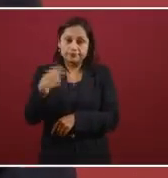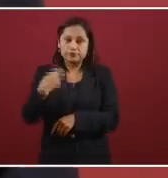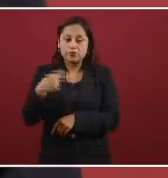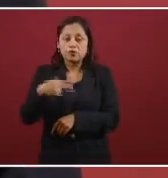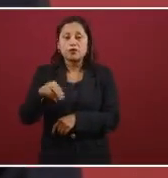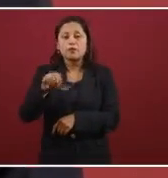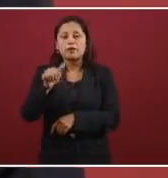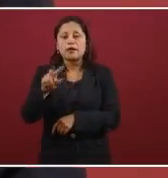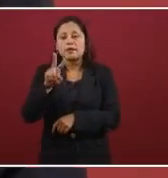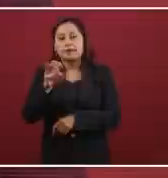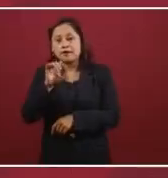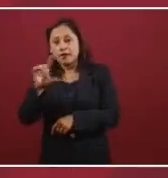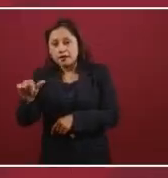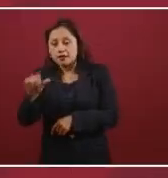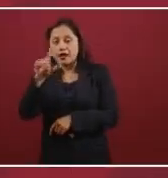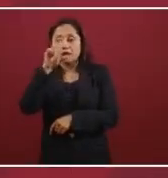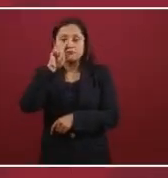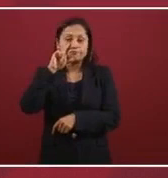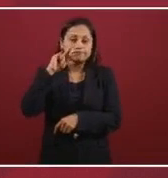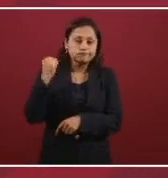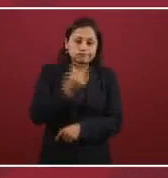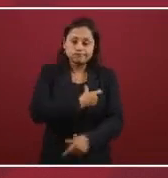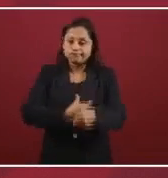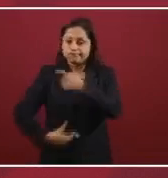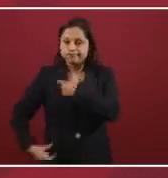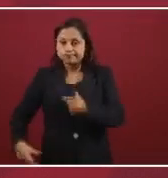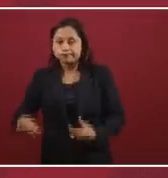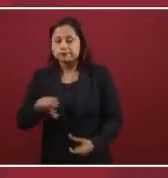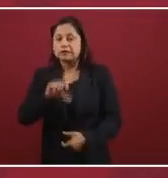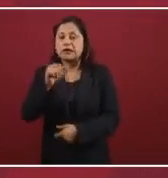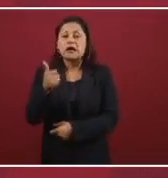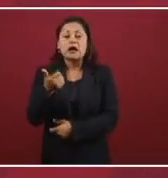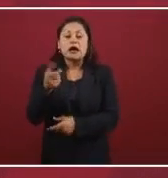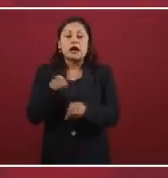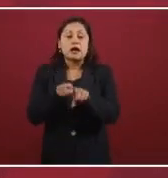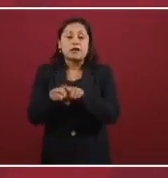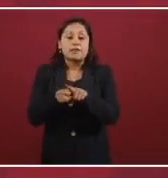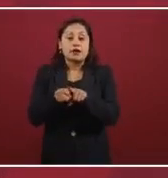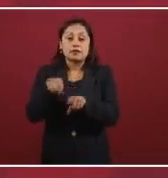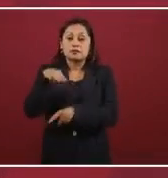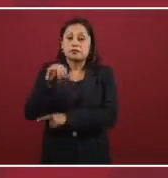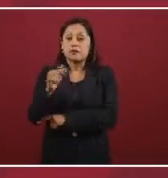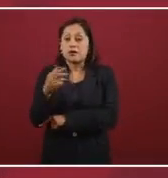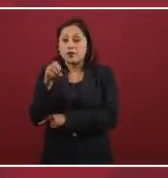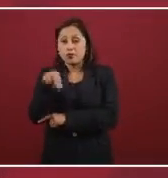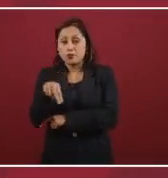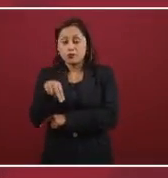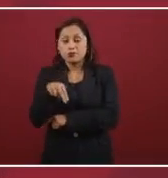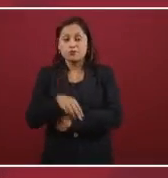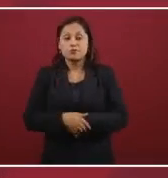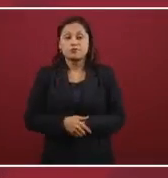Villa, Zapata, a los Flores Magón, ¿sí?